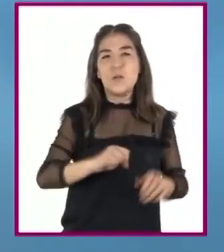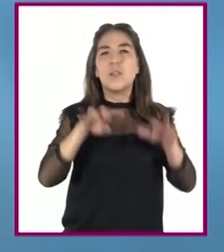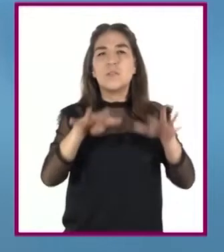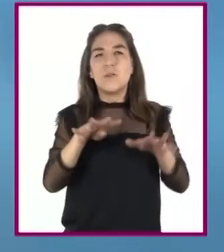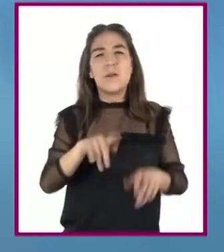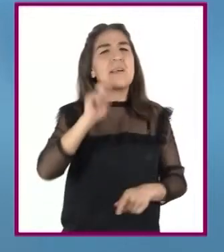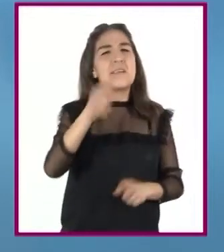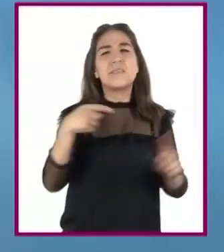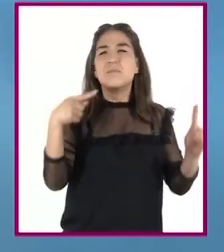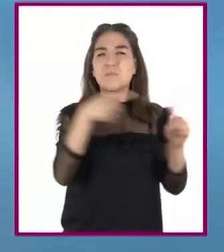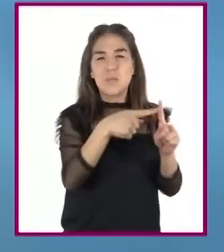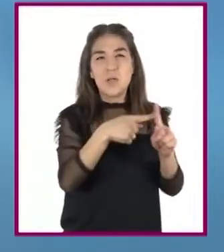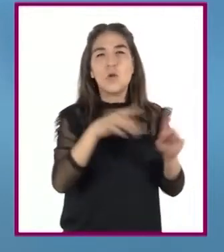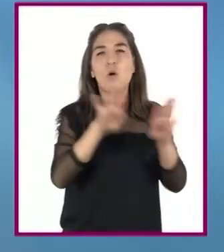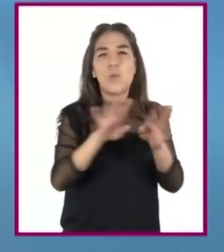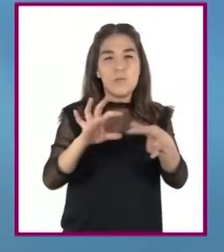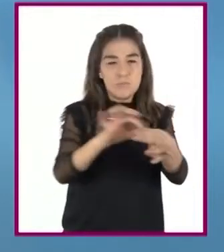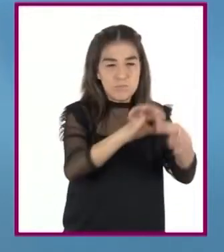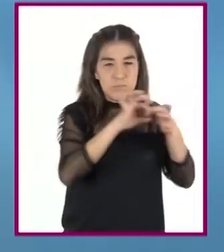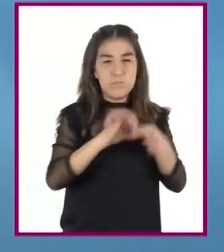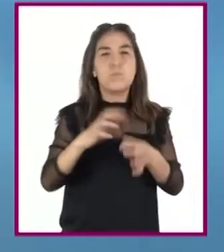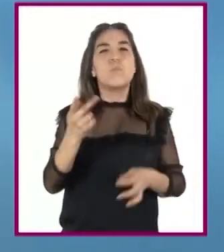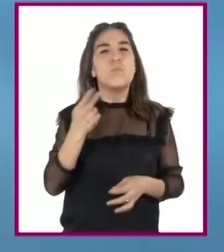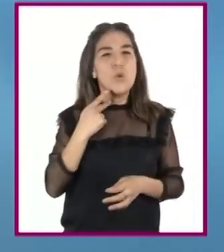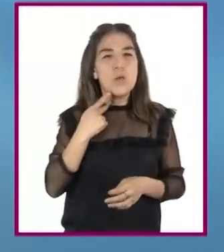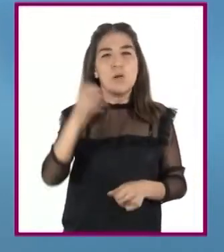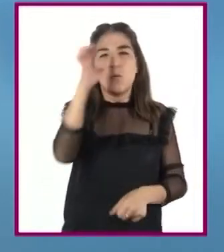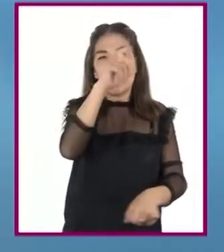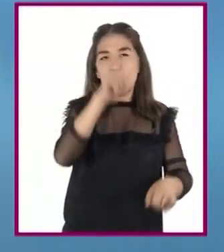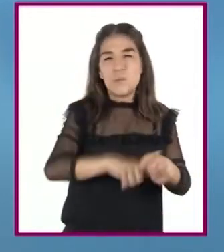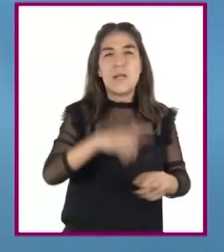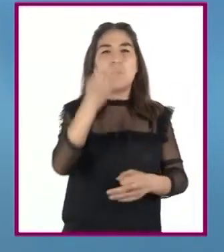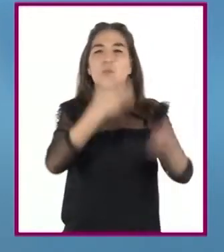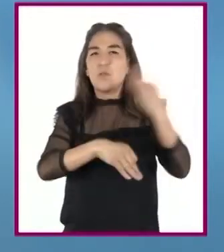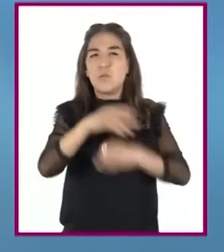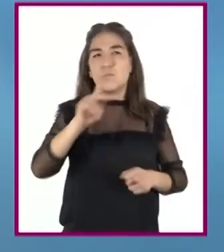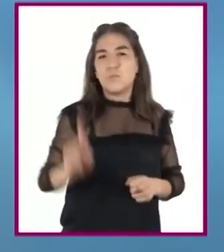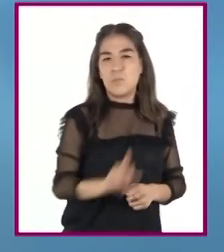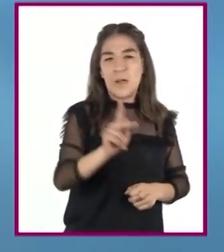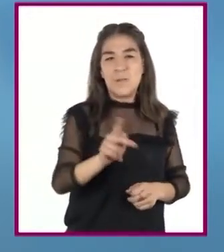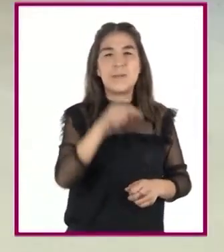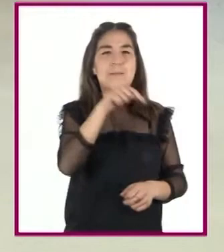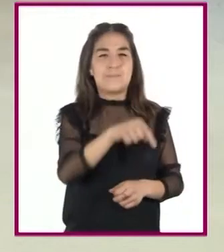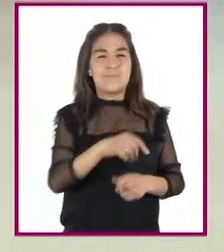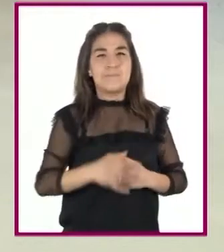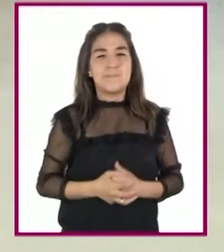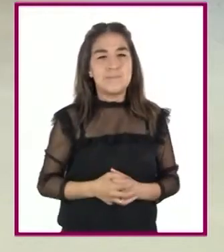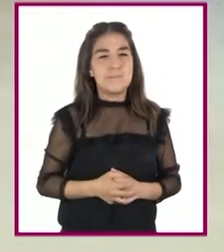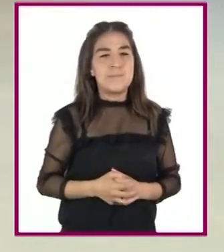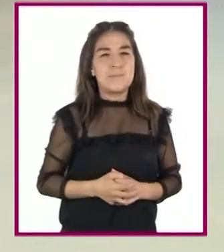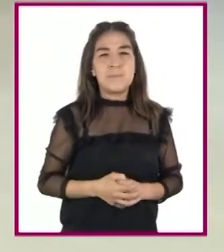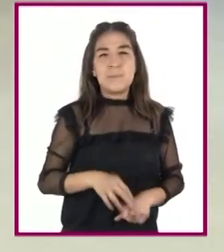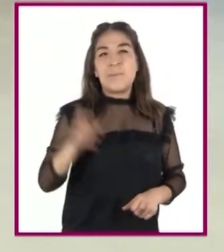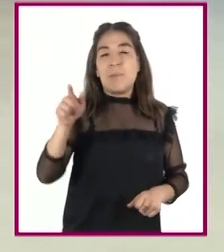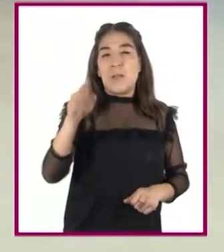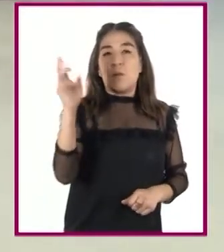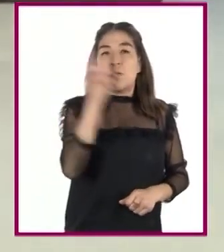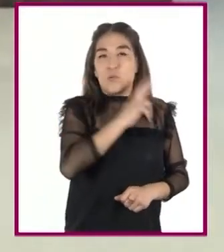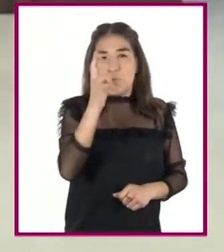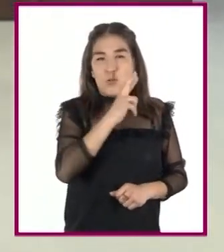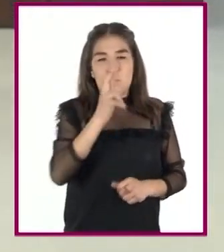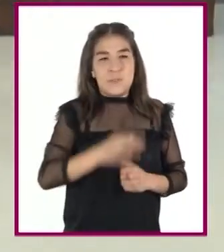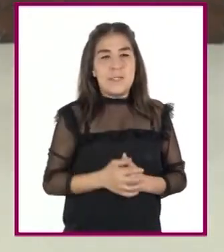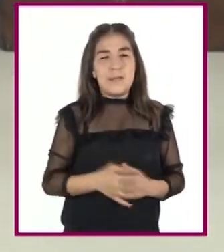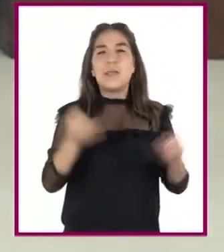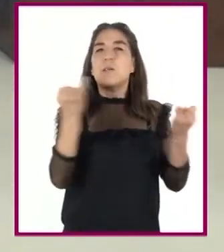como finalidad la unidad política y cultural de todos los pueblos eslavos. Rusia, que